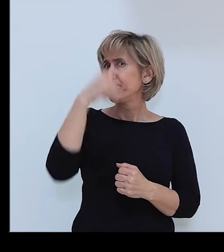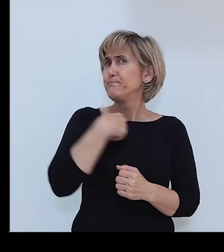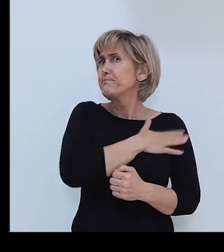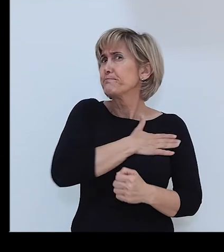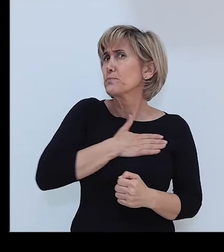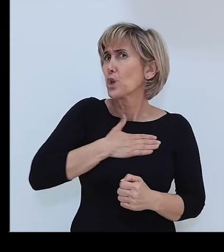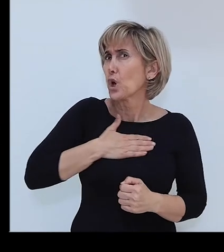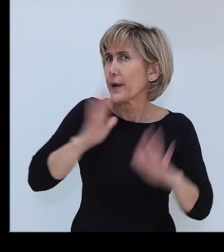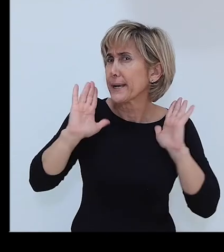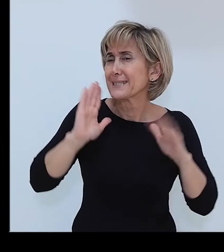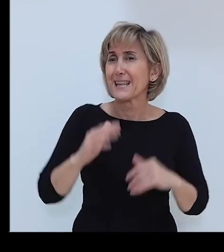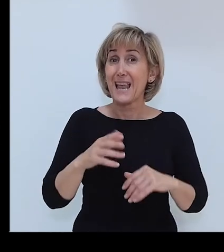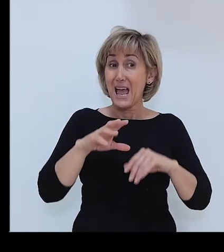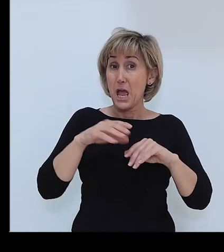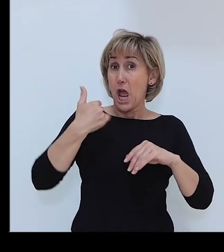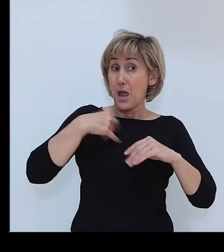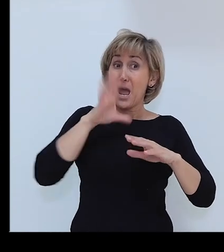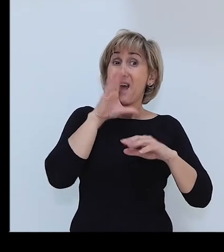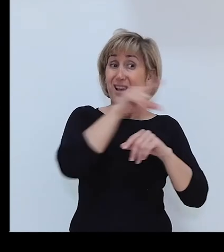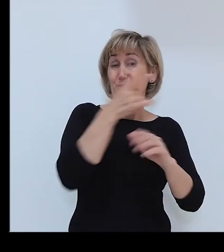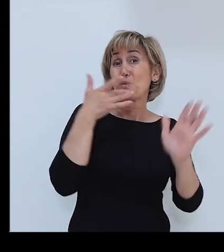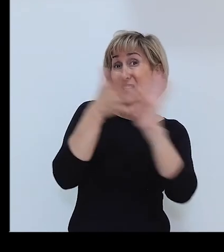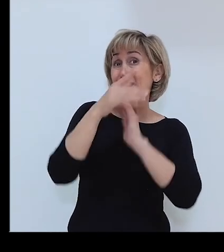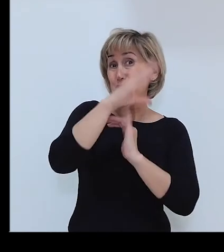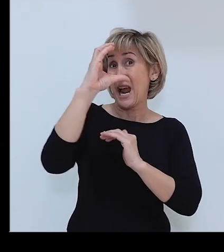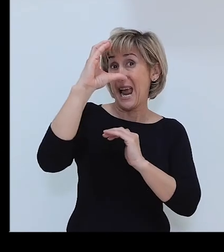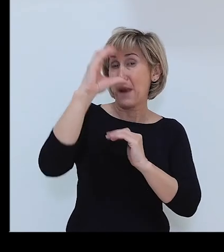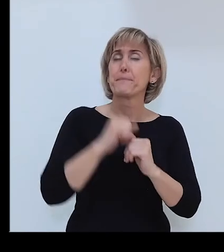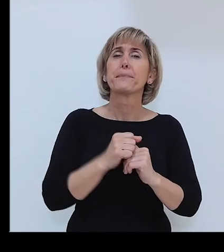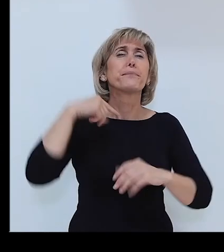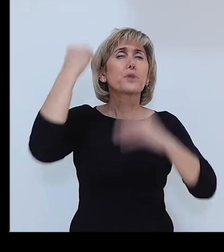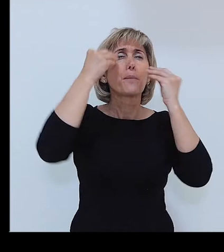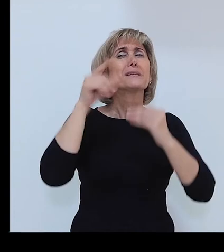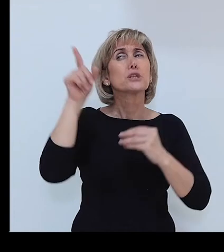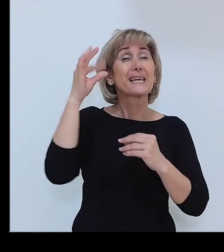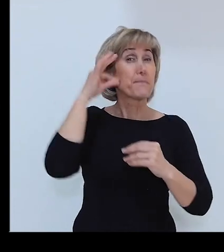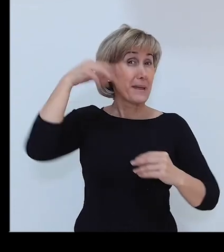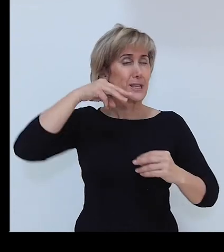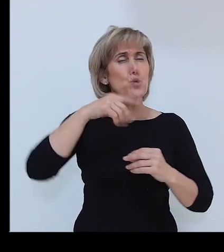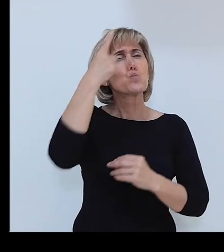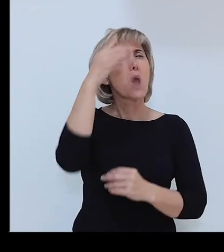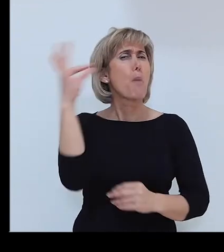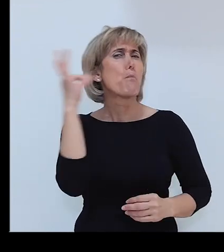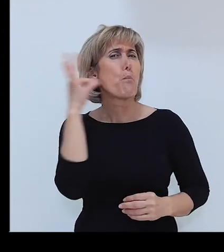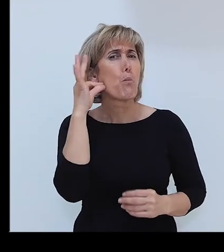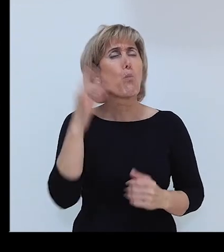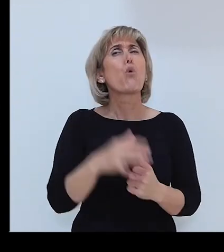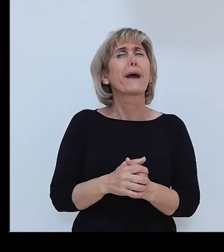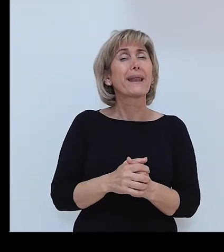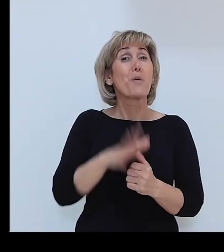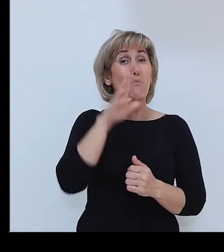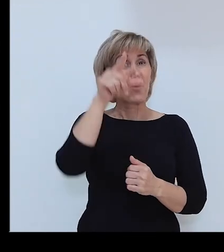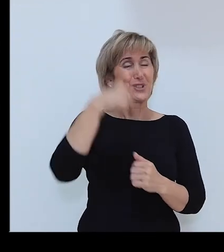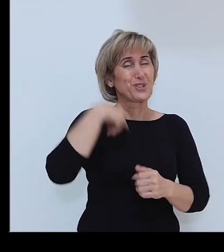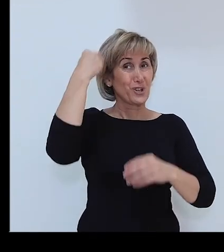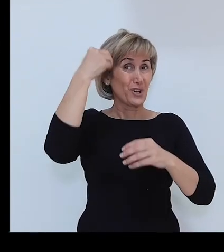Martino. Sí, yo quisiera insistir también en lo que has dicho, Carmen, porque me parece que ella